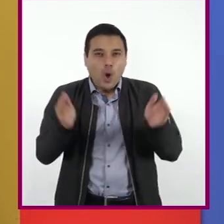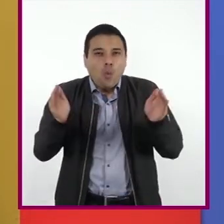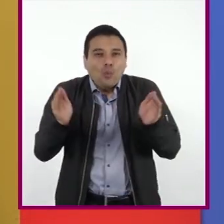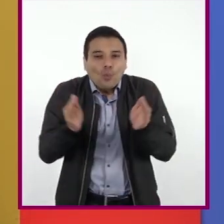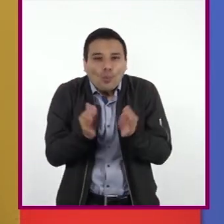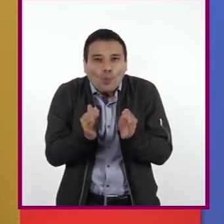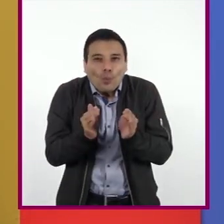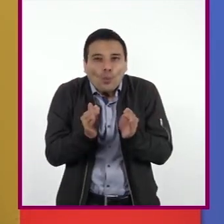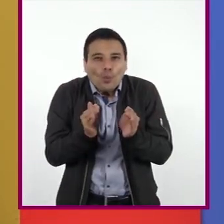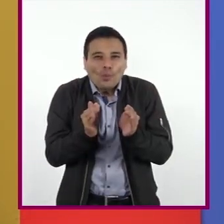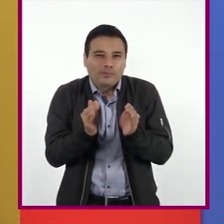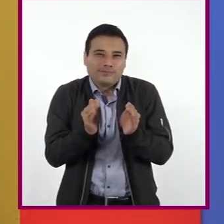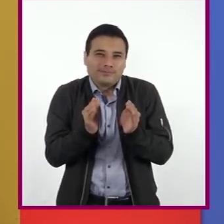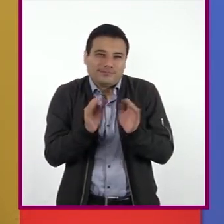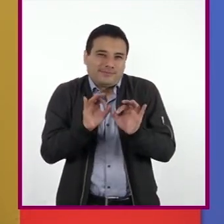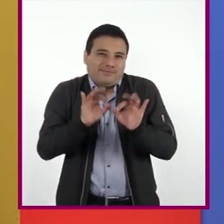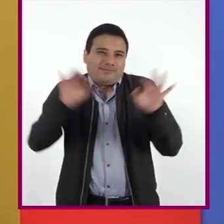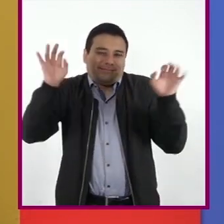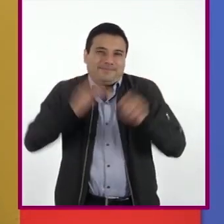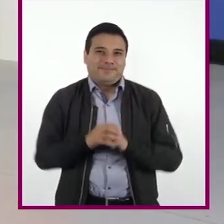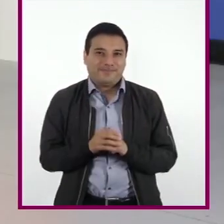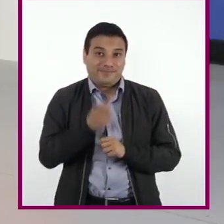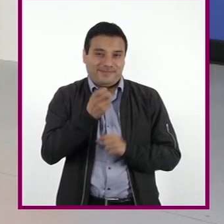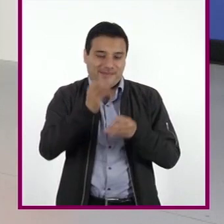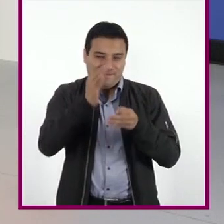se va a partir en dos. Fin.